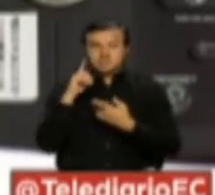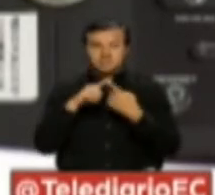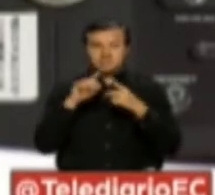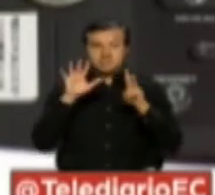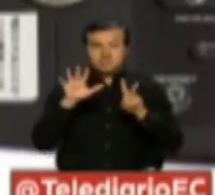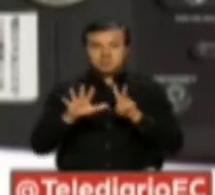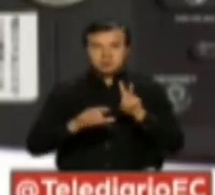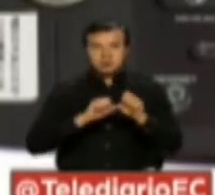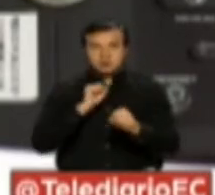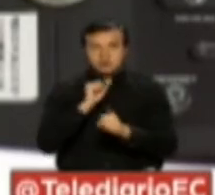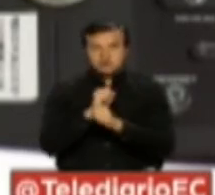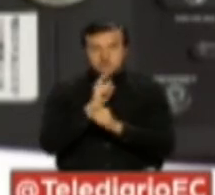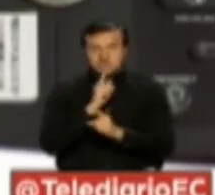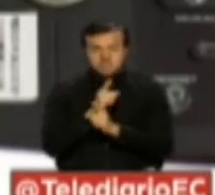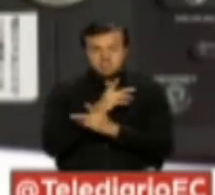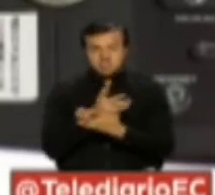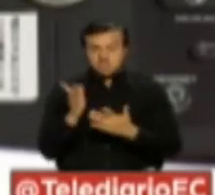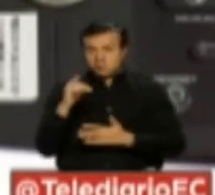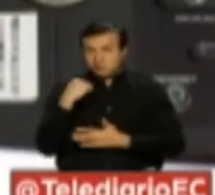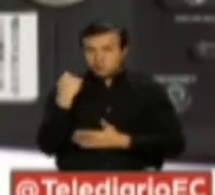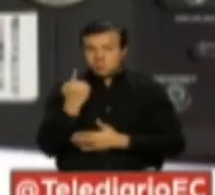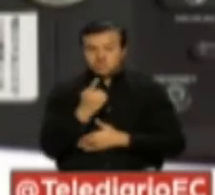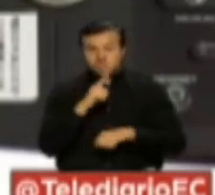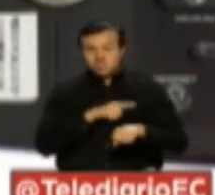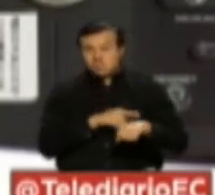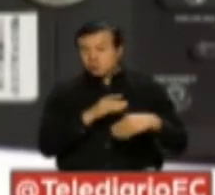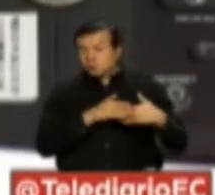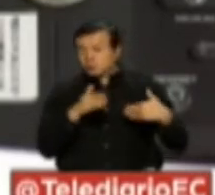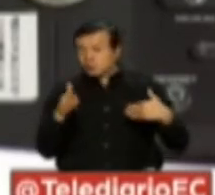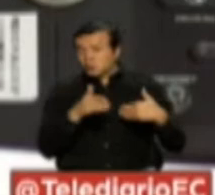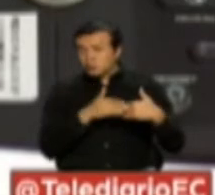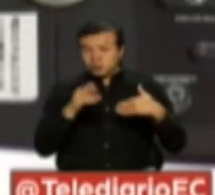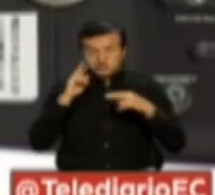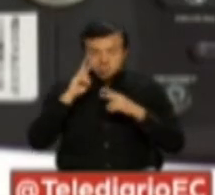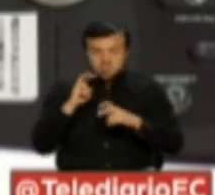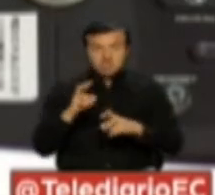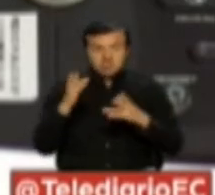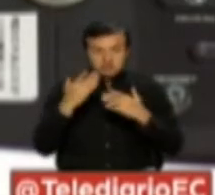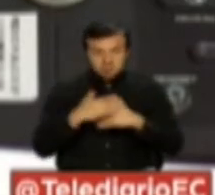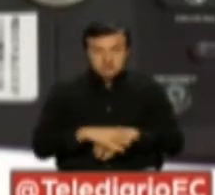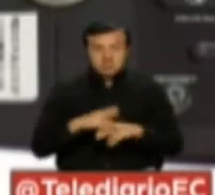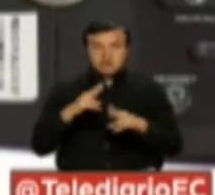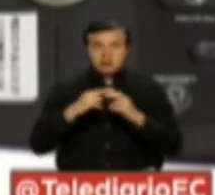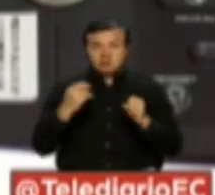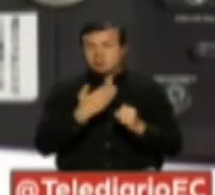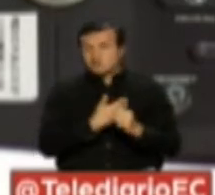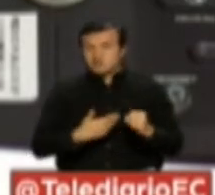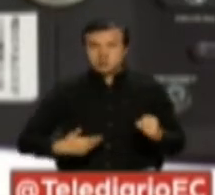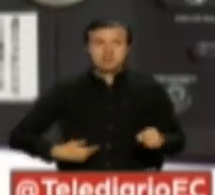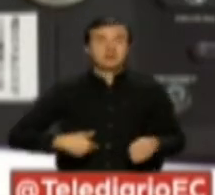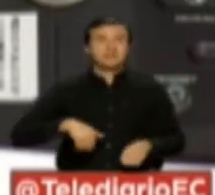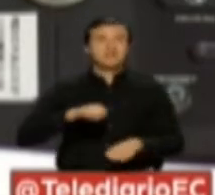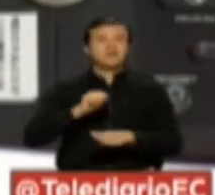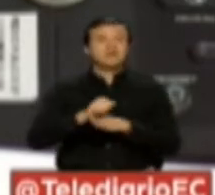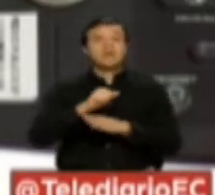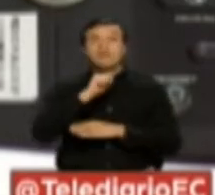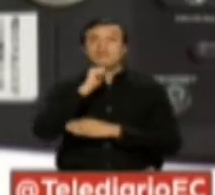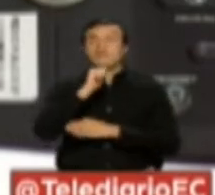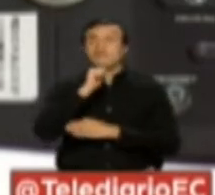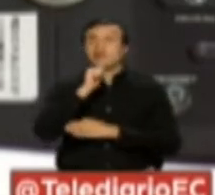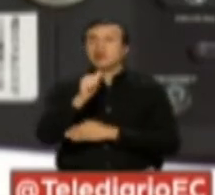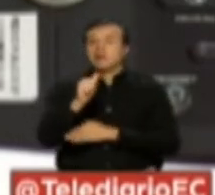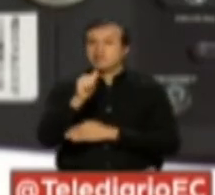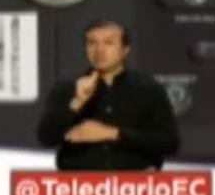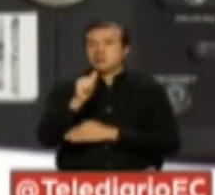5 a 7 años. Entonces, nosotros tenemos ahí un periodo de duración de la investigación previa. El expresidente de la República todavía no tiene la calidad de